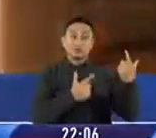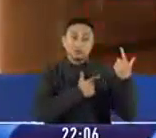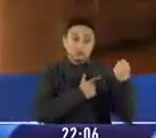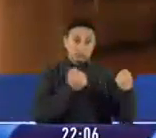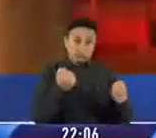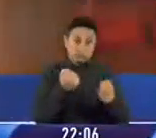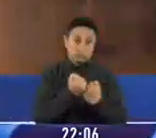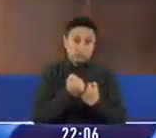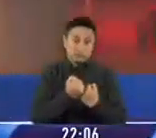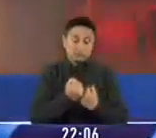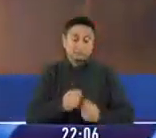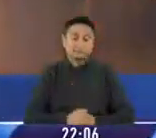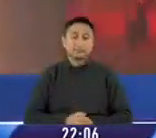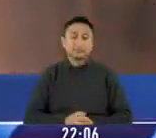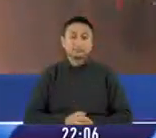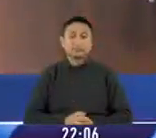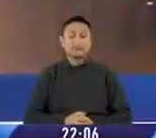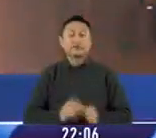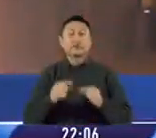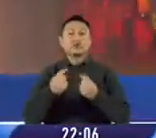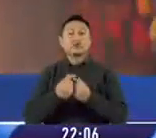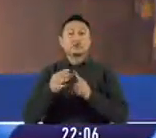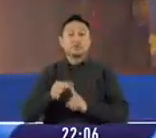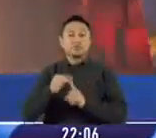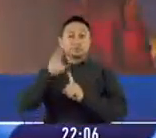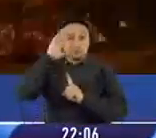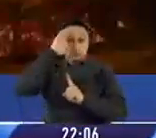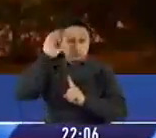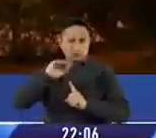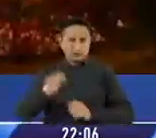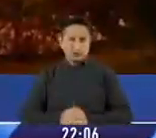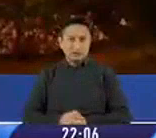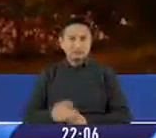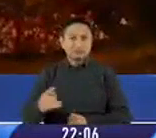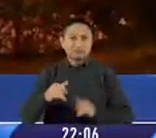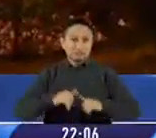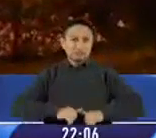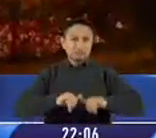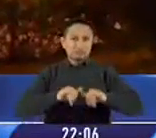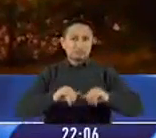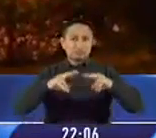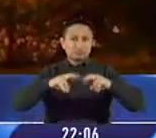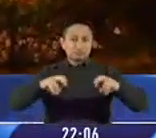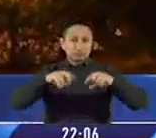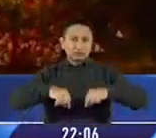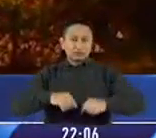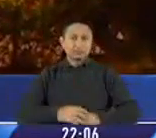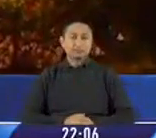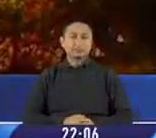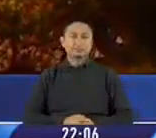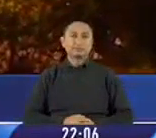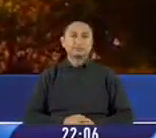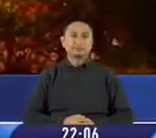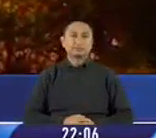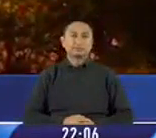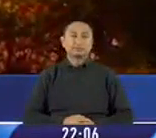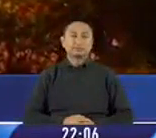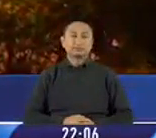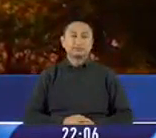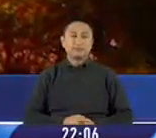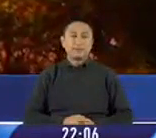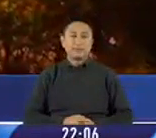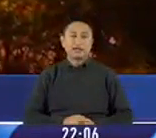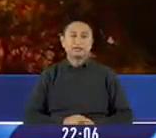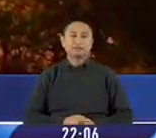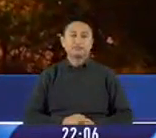Armadas. En tanto, las unidades especiales de la policía continuaron con las diligencias para dar con los demás integrantes